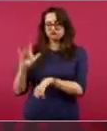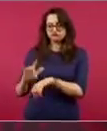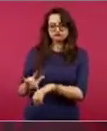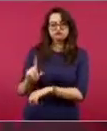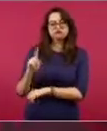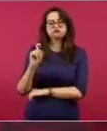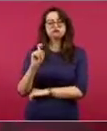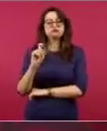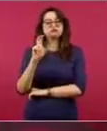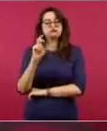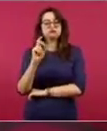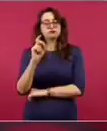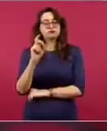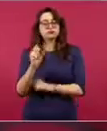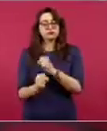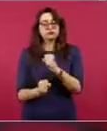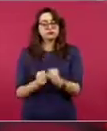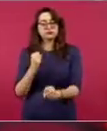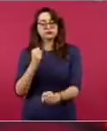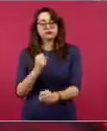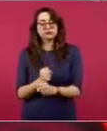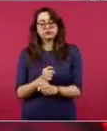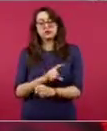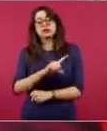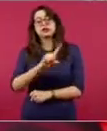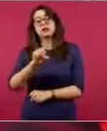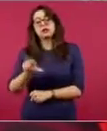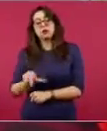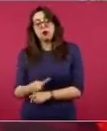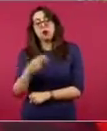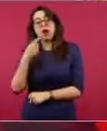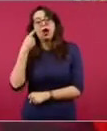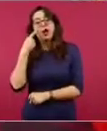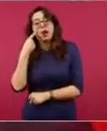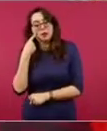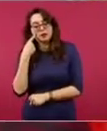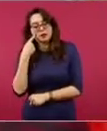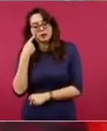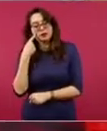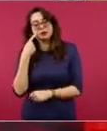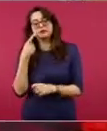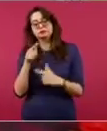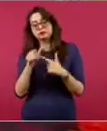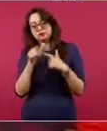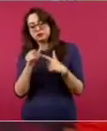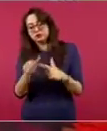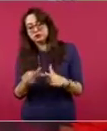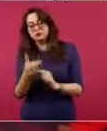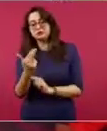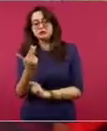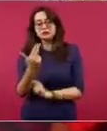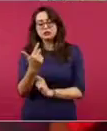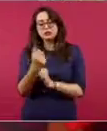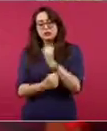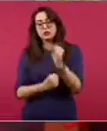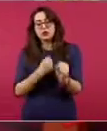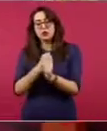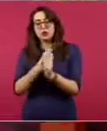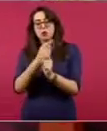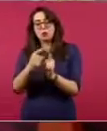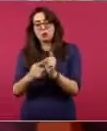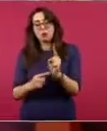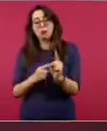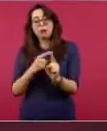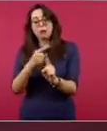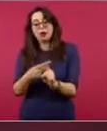con derecho a una prórroga por 25 años más, y tiene una tercera opción la empresa minera o quien tiene esa, o